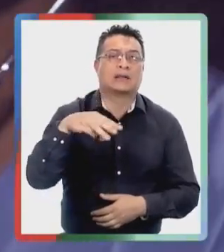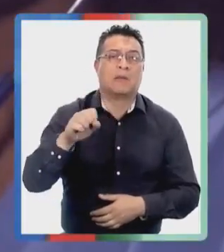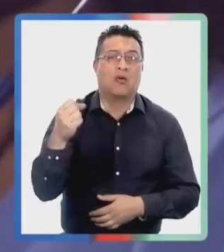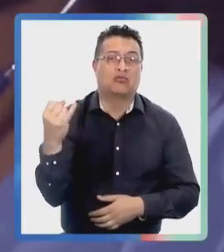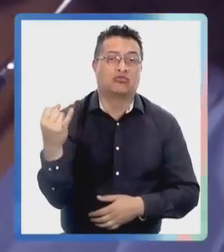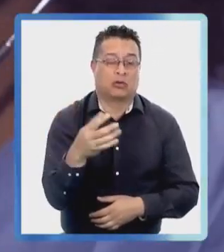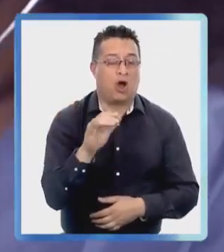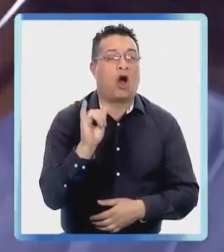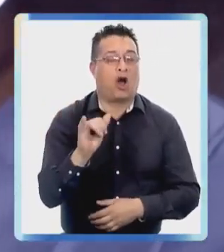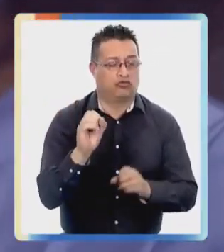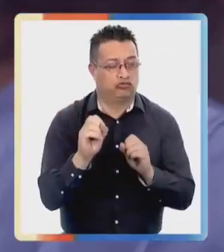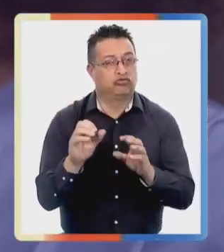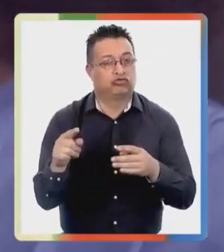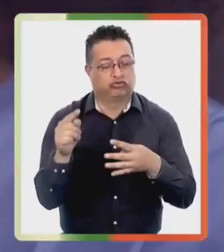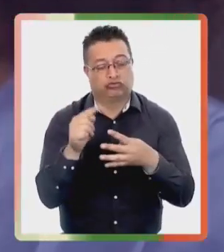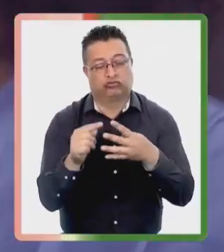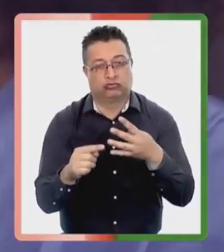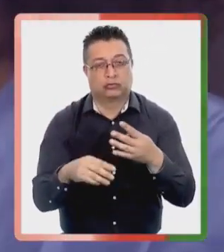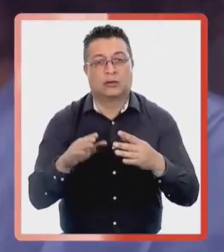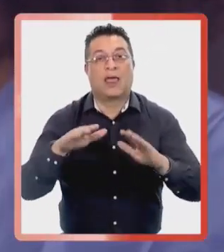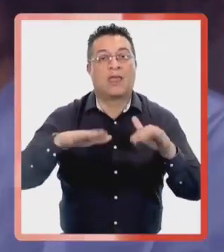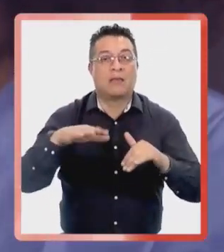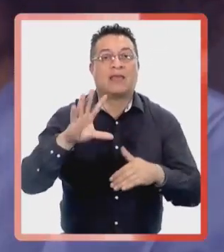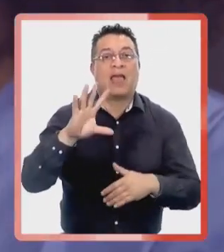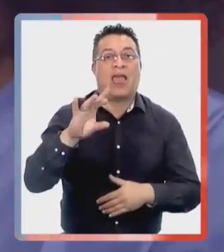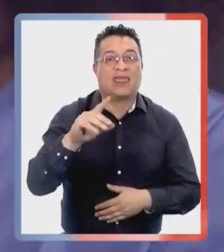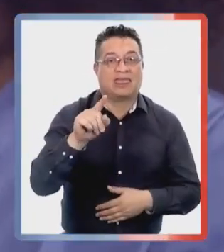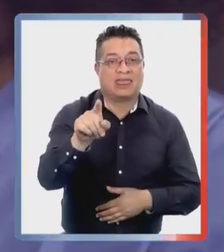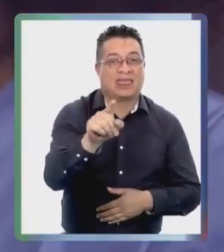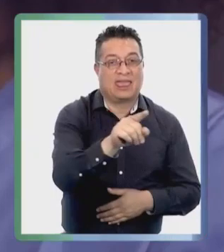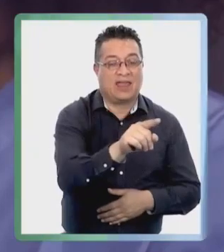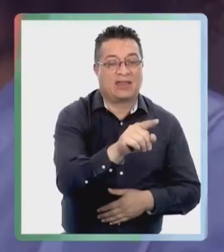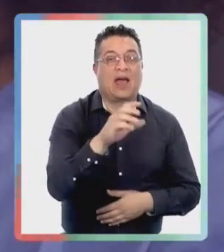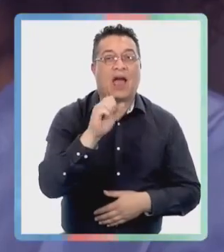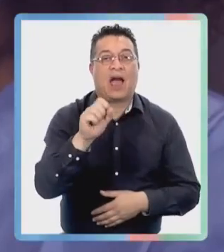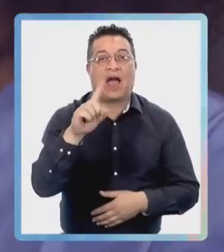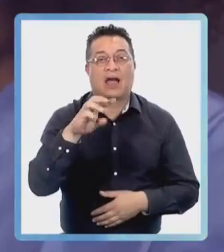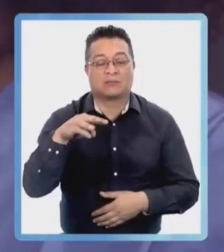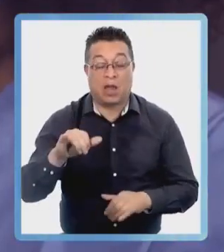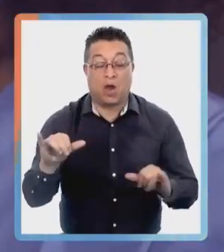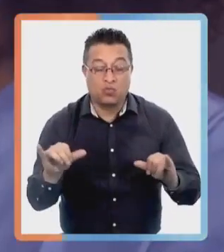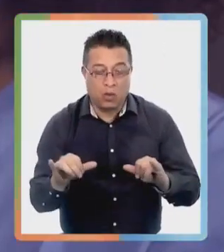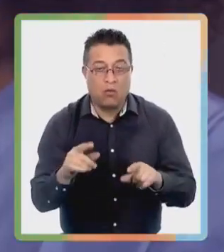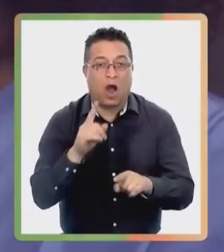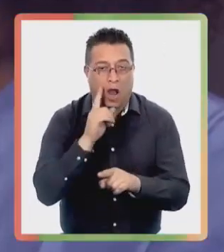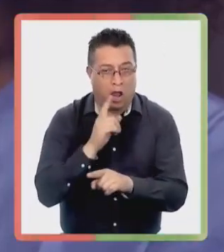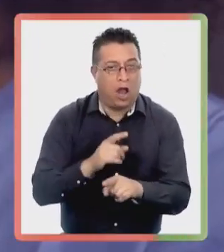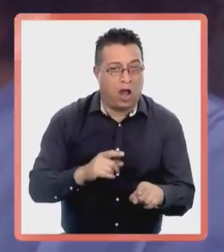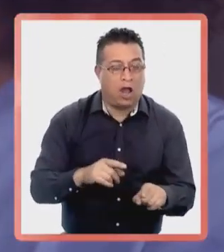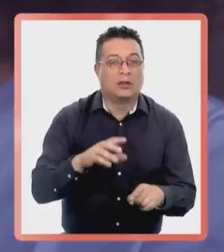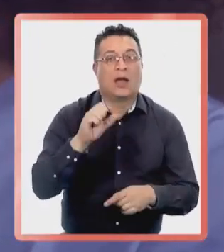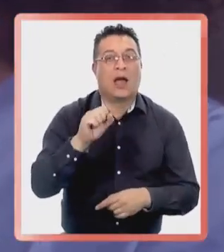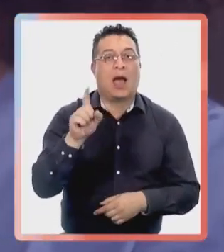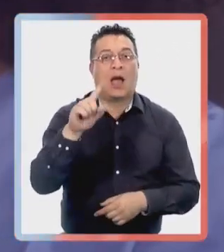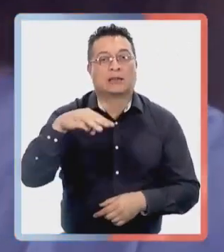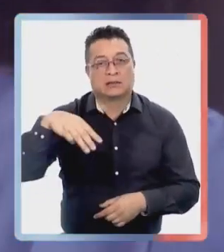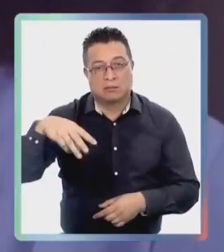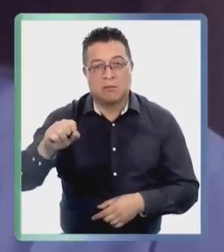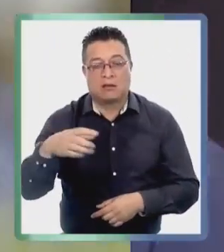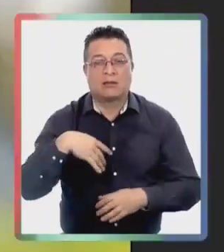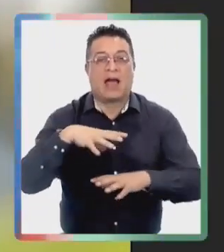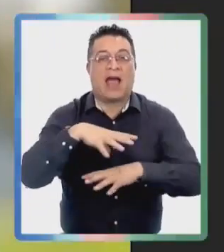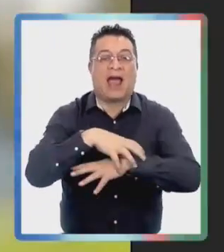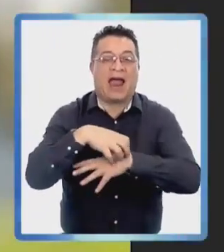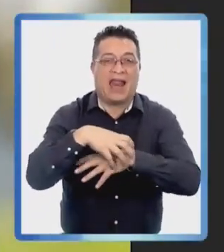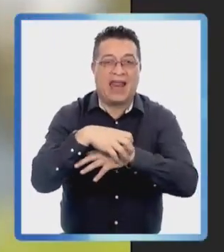Hay varios tipos de asma, lo que además también depende de la edad del paciente. Hay asma lactante, está el asma que es asociado